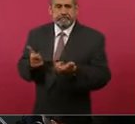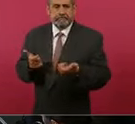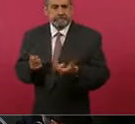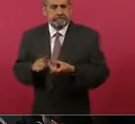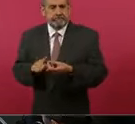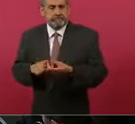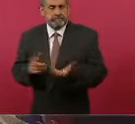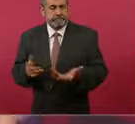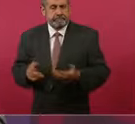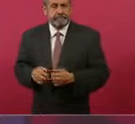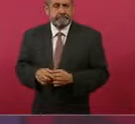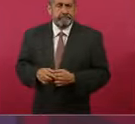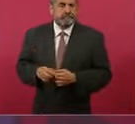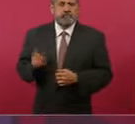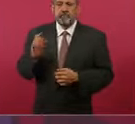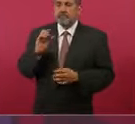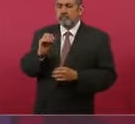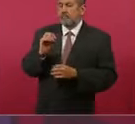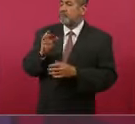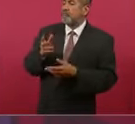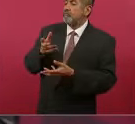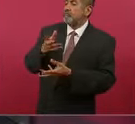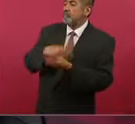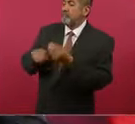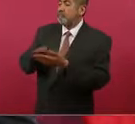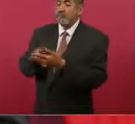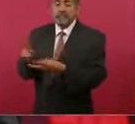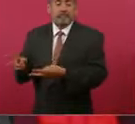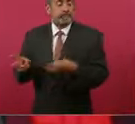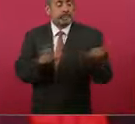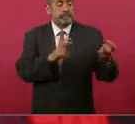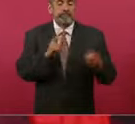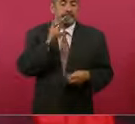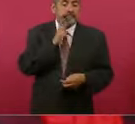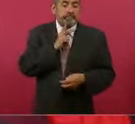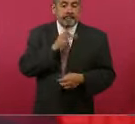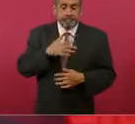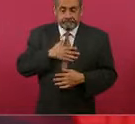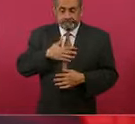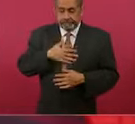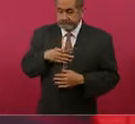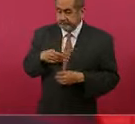¿Cómo reparamos el daño del saqueo en Pemex,